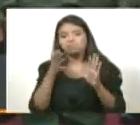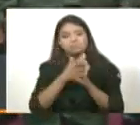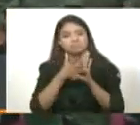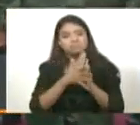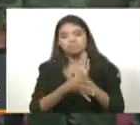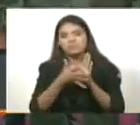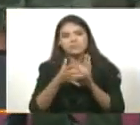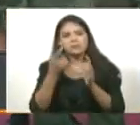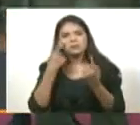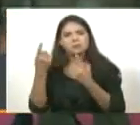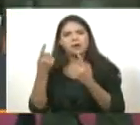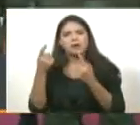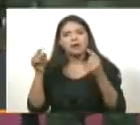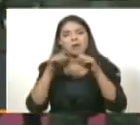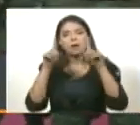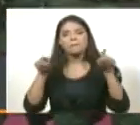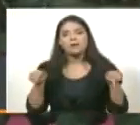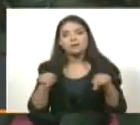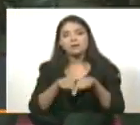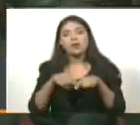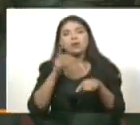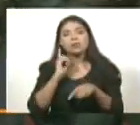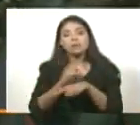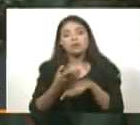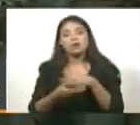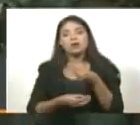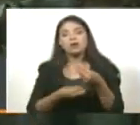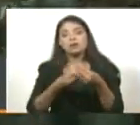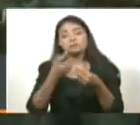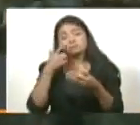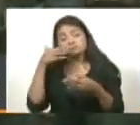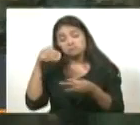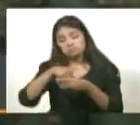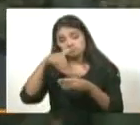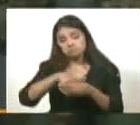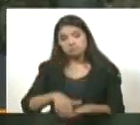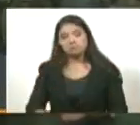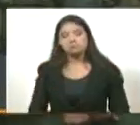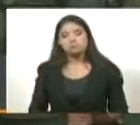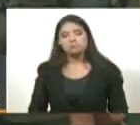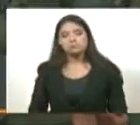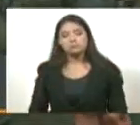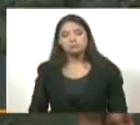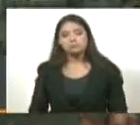aparecer en la pantalla cuando le correspondiera ejercer su sufragio.